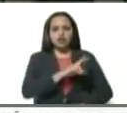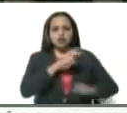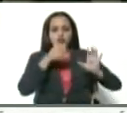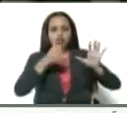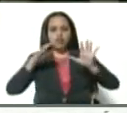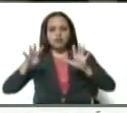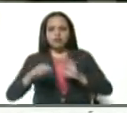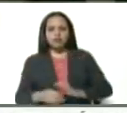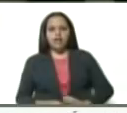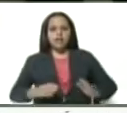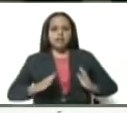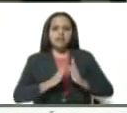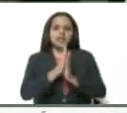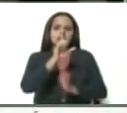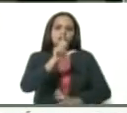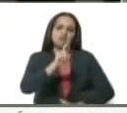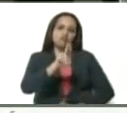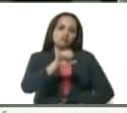1.203.269. Santa Lucía,